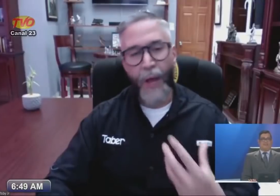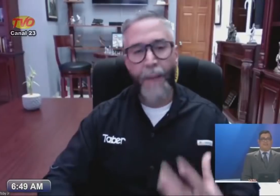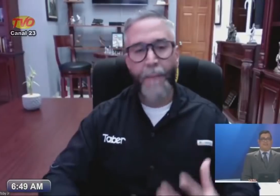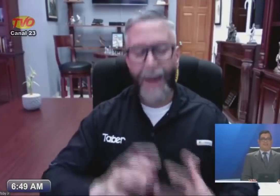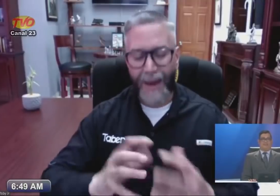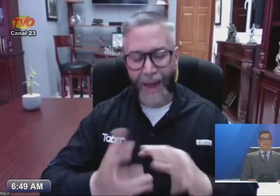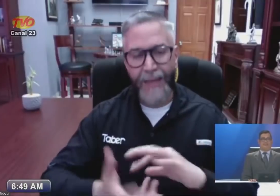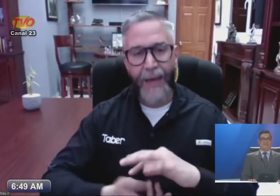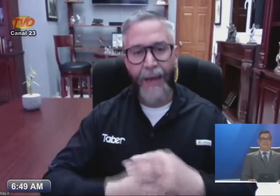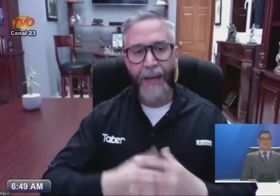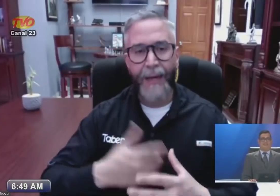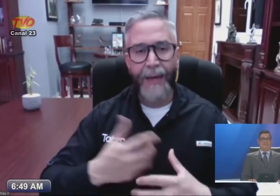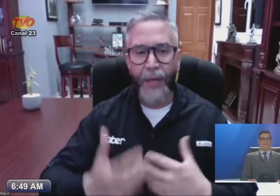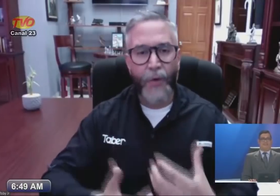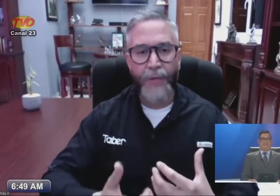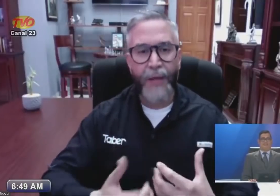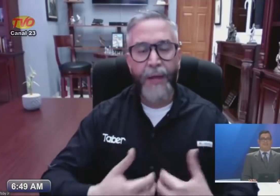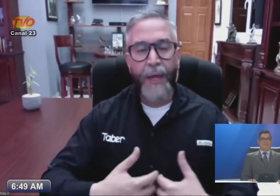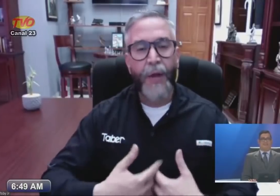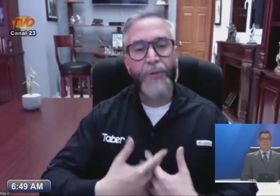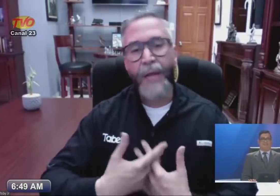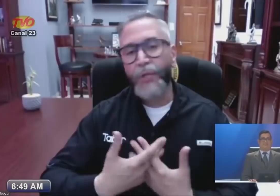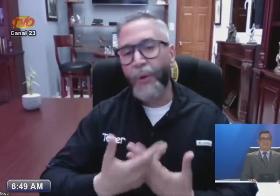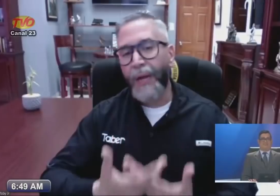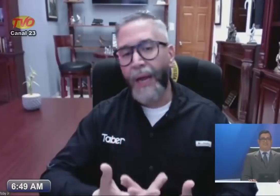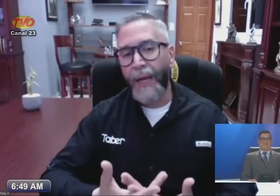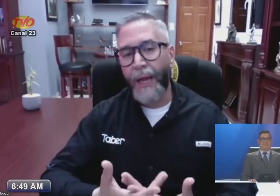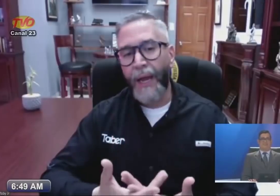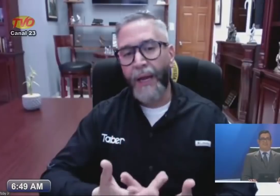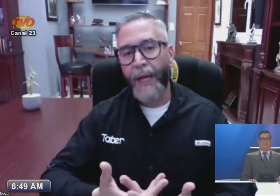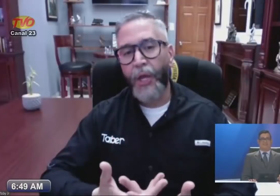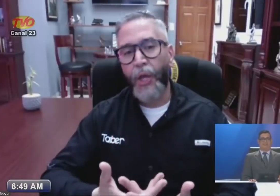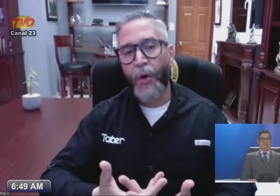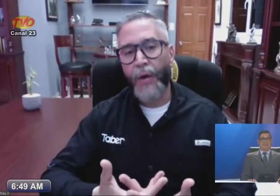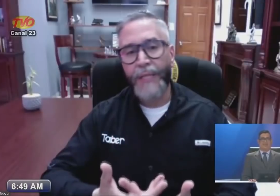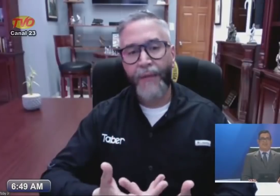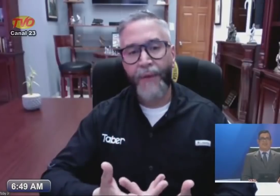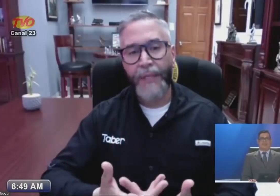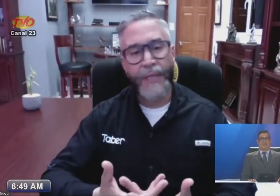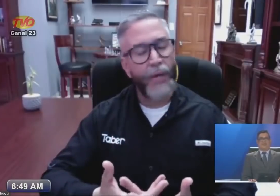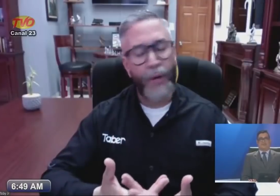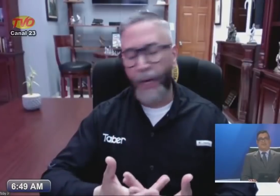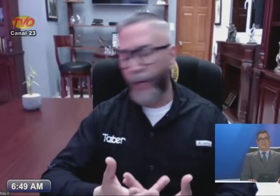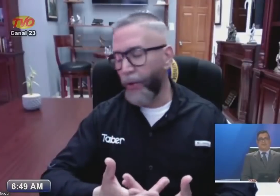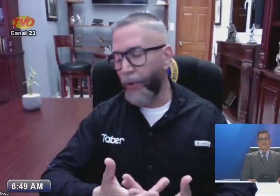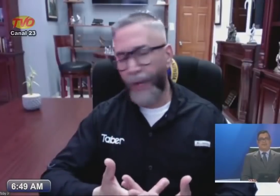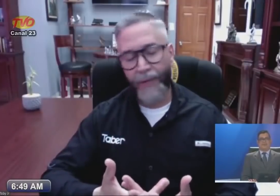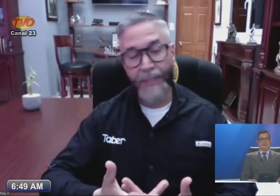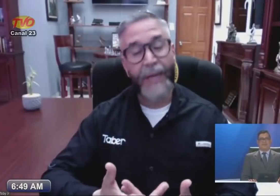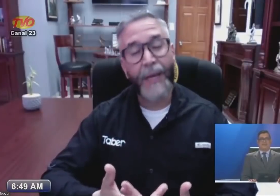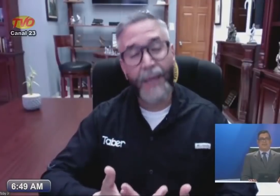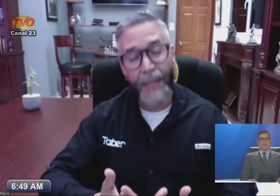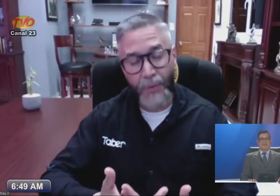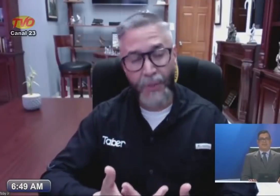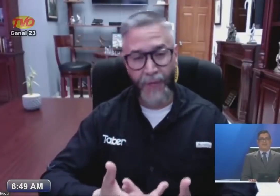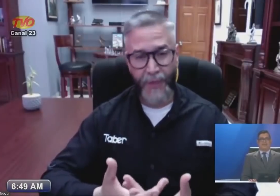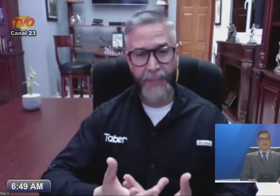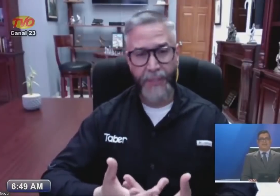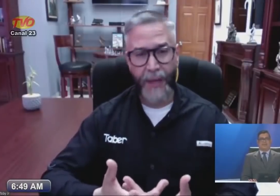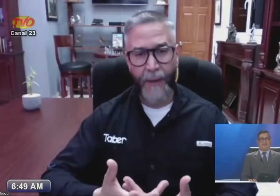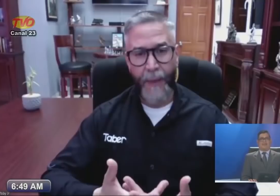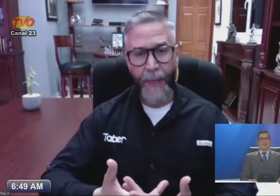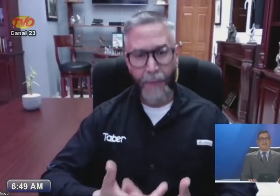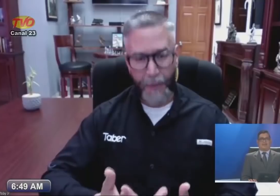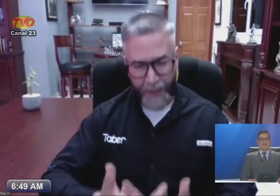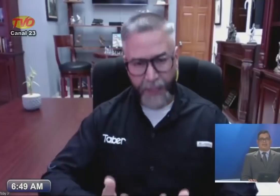en una maraña religiosa que nos ha hecho creer que la religión es la felicidad no la religión no de la presión crist la